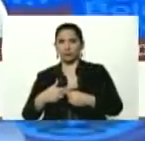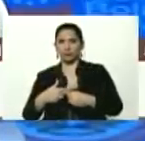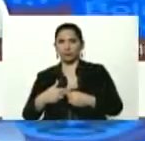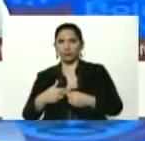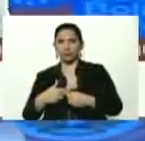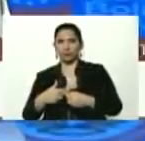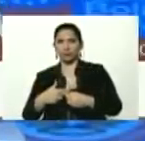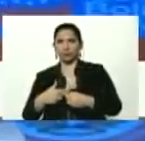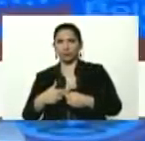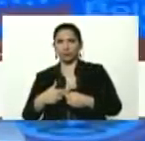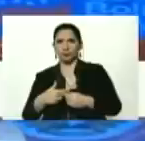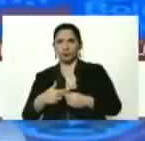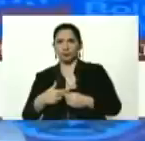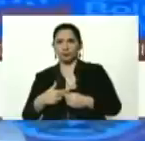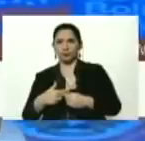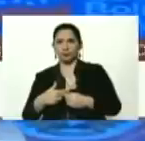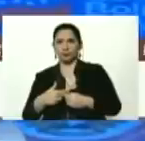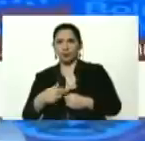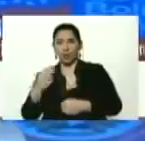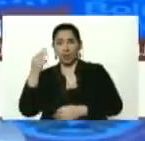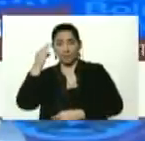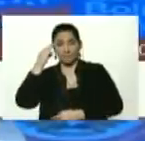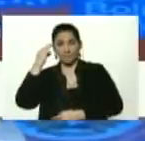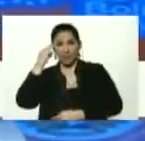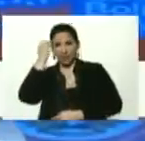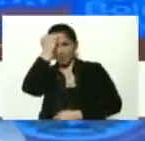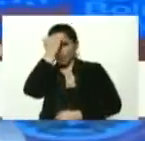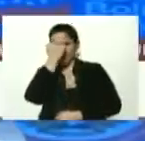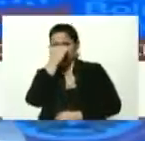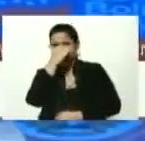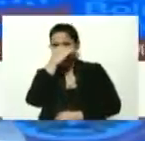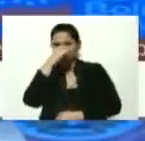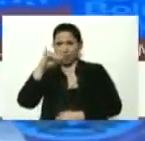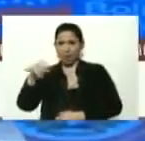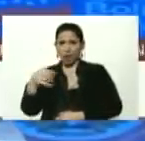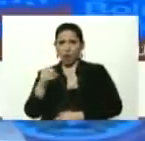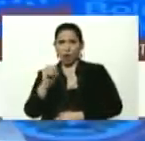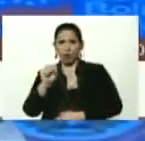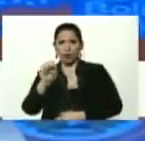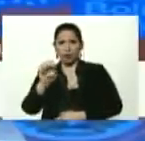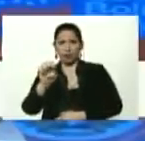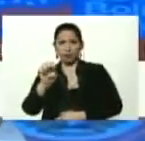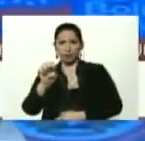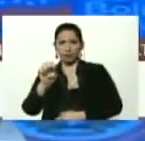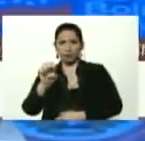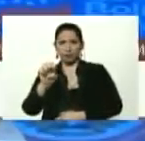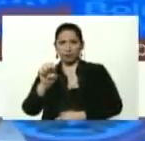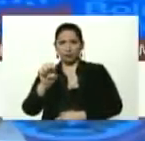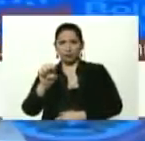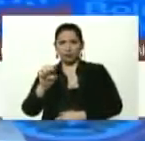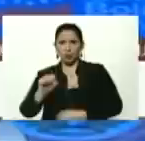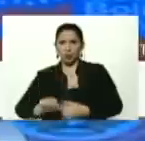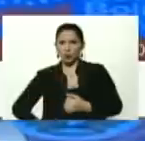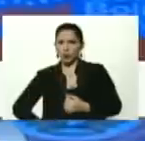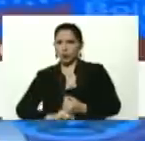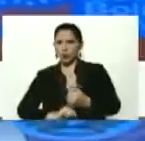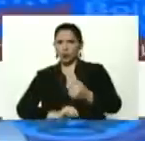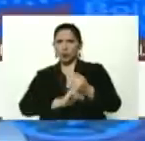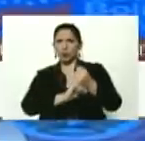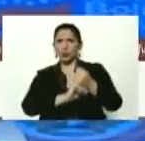Y la mente criminal de José Ignacio Hernández impulsa que